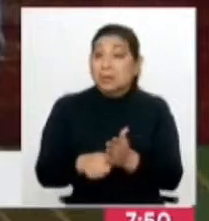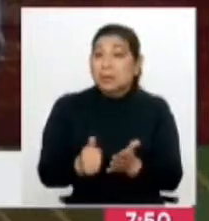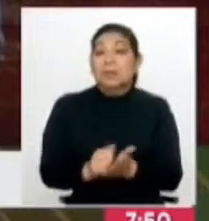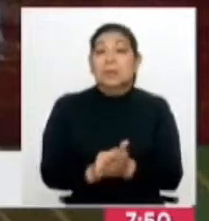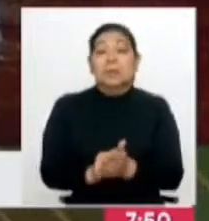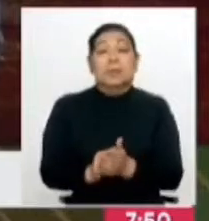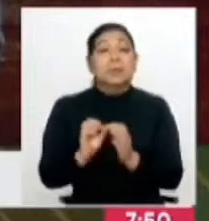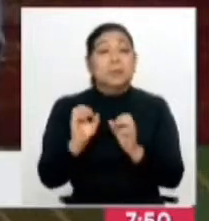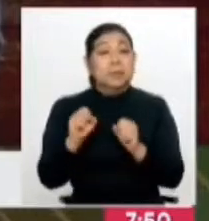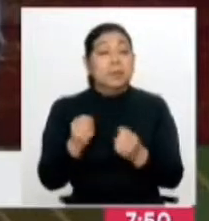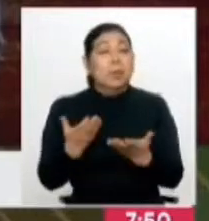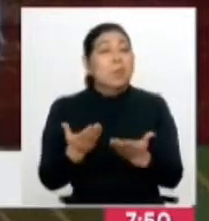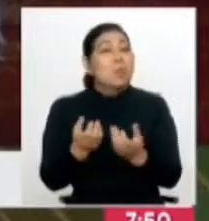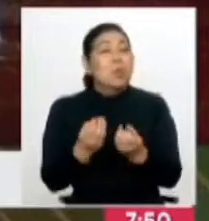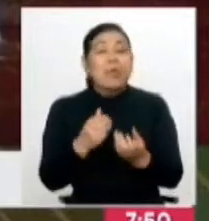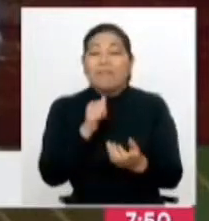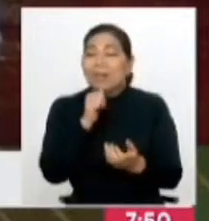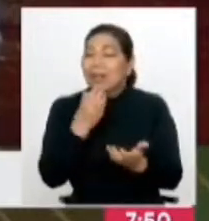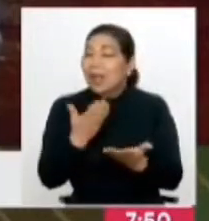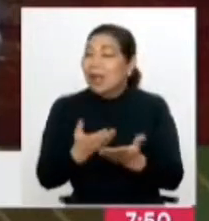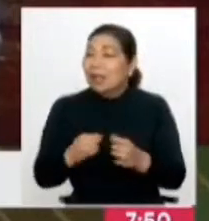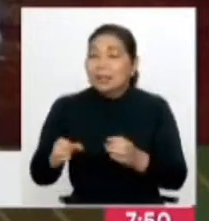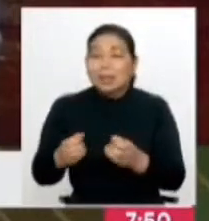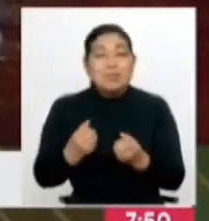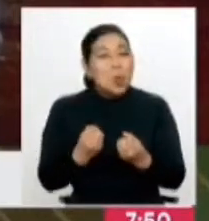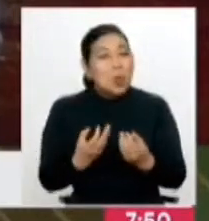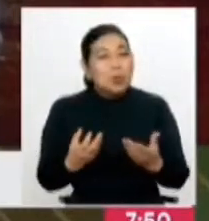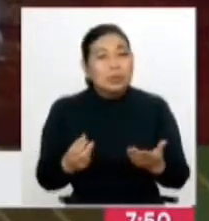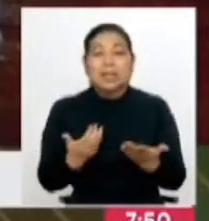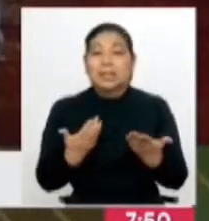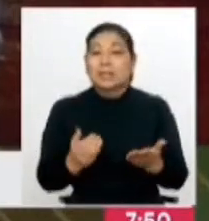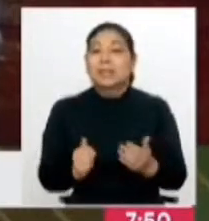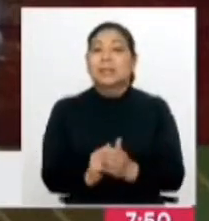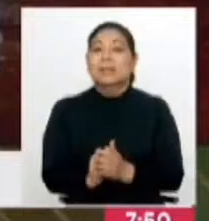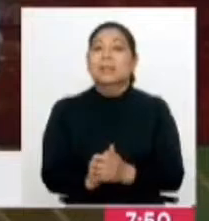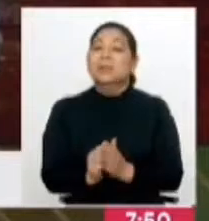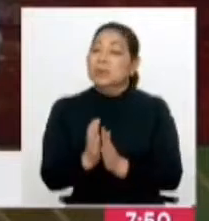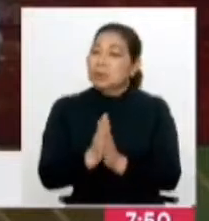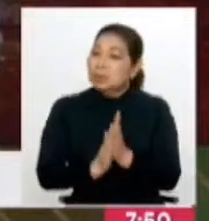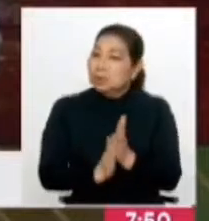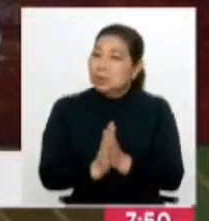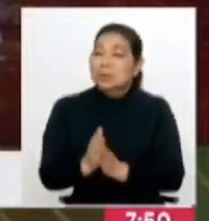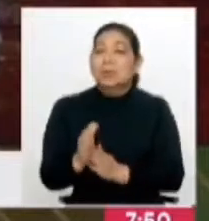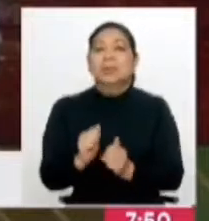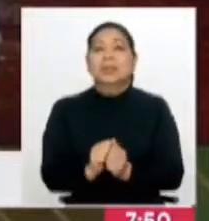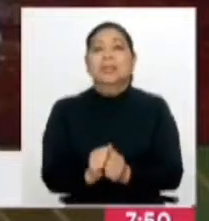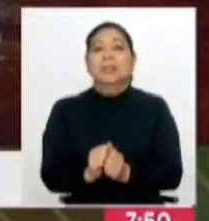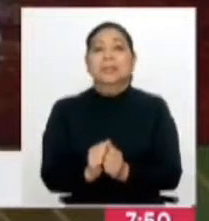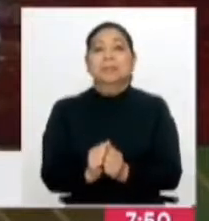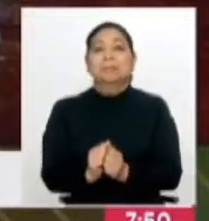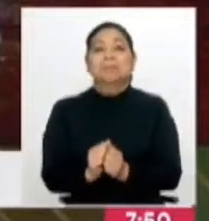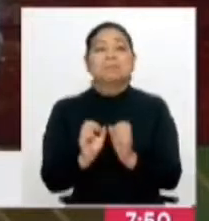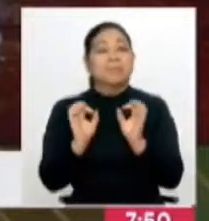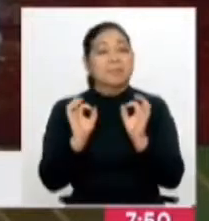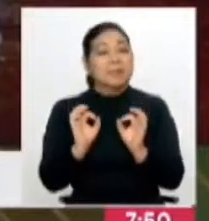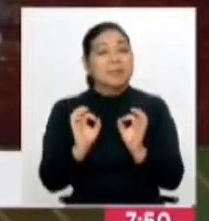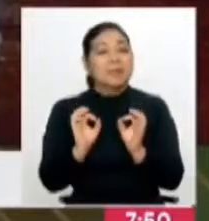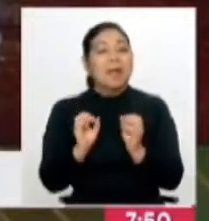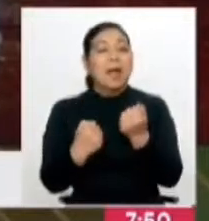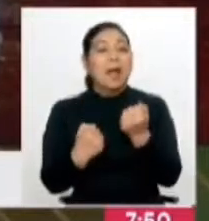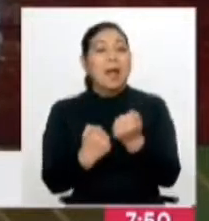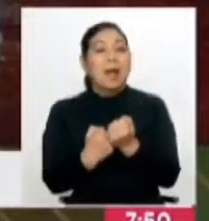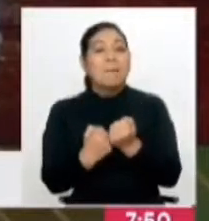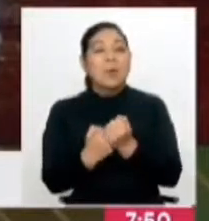nuestra promesa. Claro. Hay mucho por hacer, muchísimo por hacer. Hay que tener ganas y siempre el